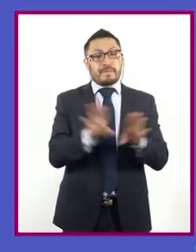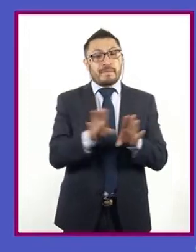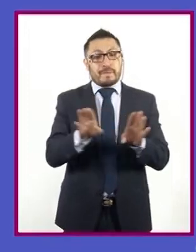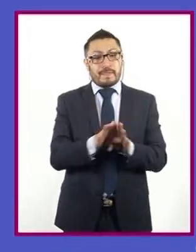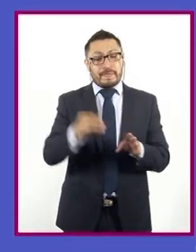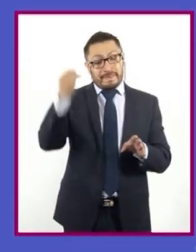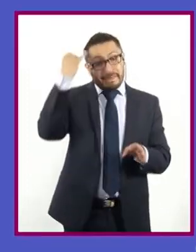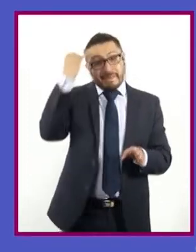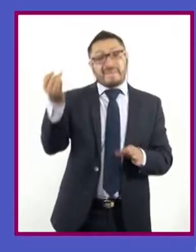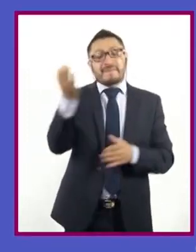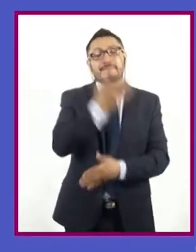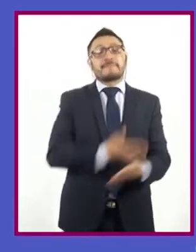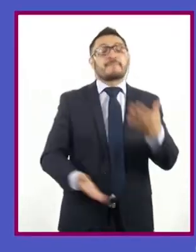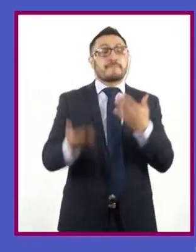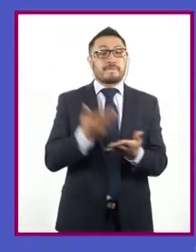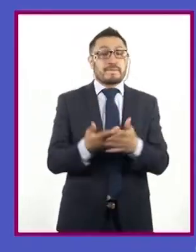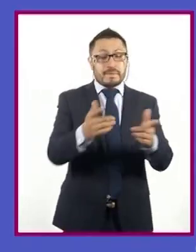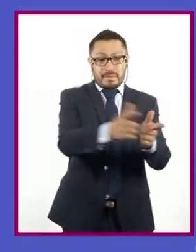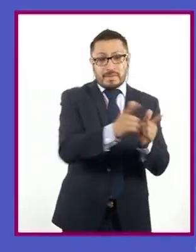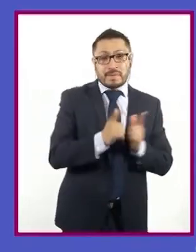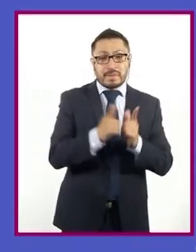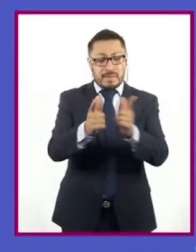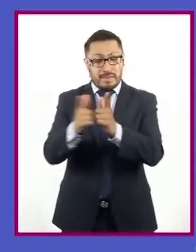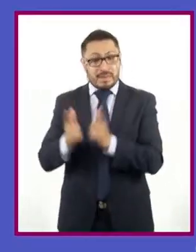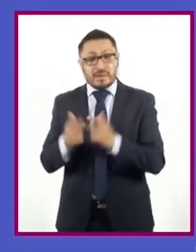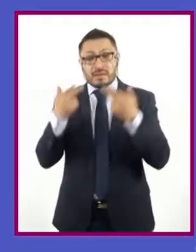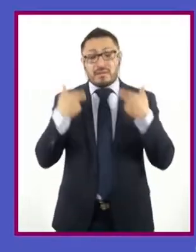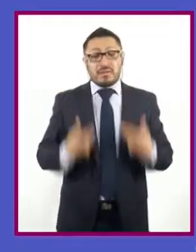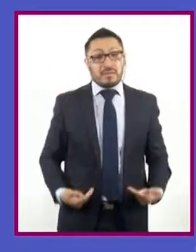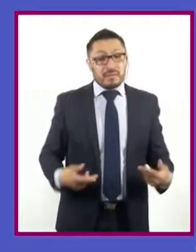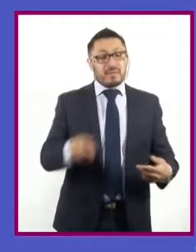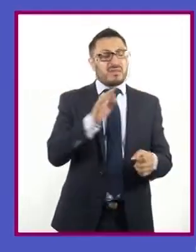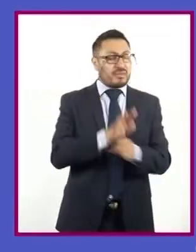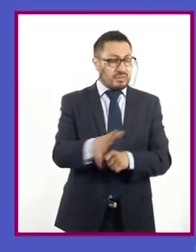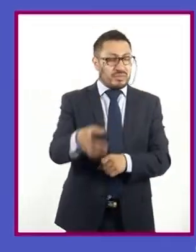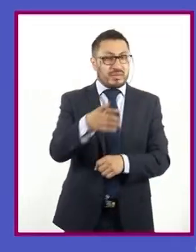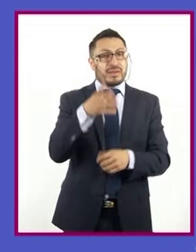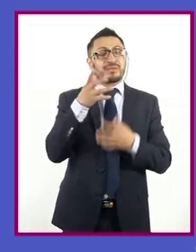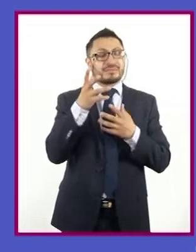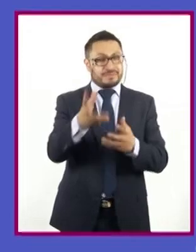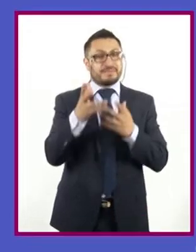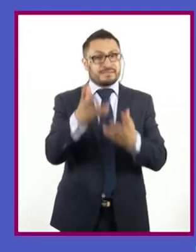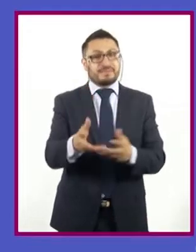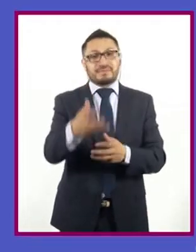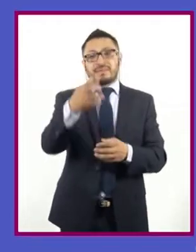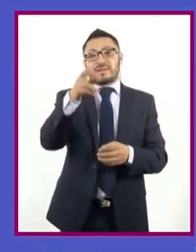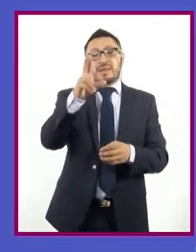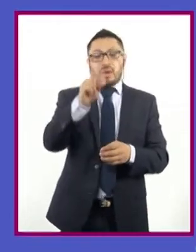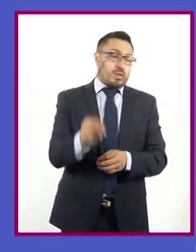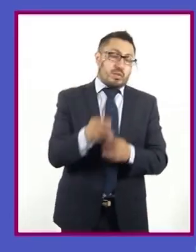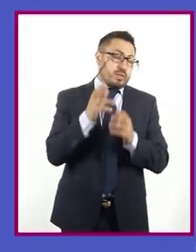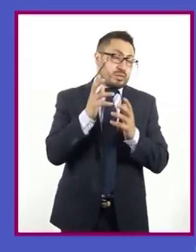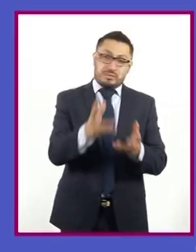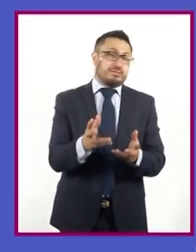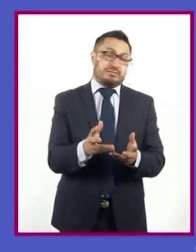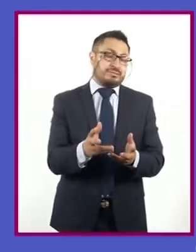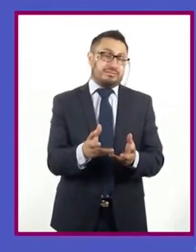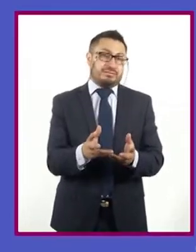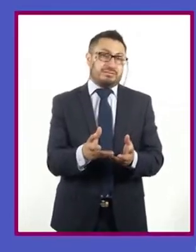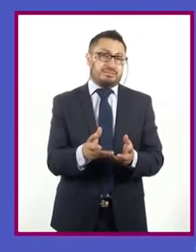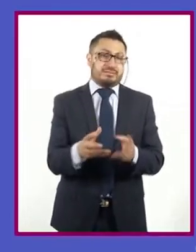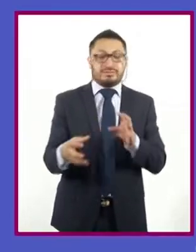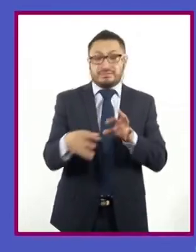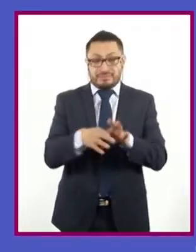consideraciones compartidas entre grupos humanos de aquello que es deseable e indeseable. Continuamos